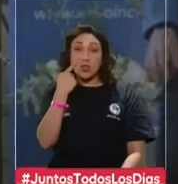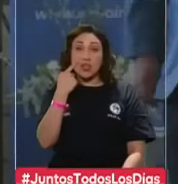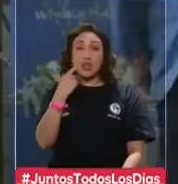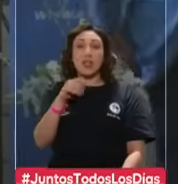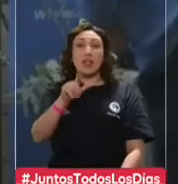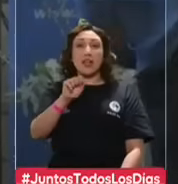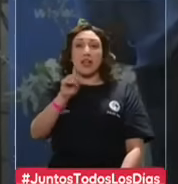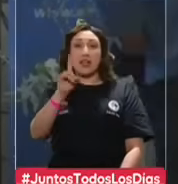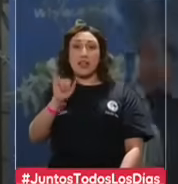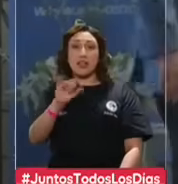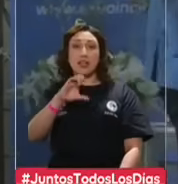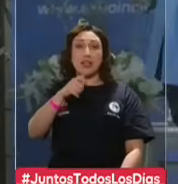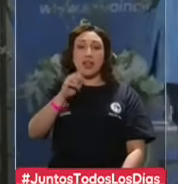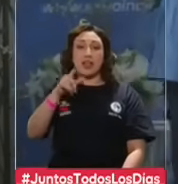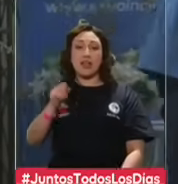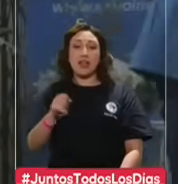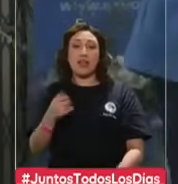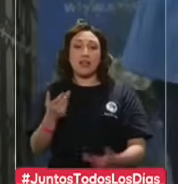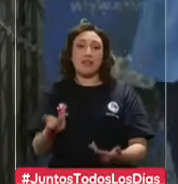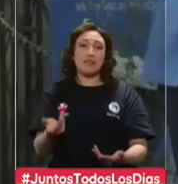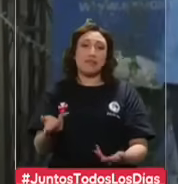Mira, nunca me espero otra wea.